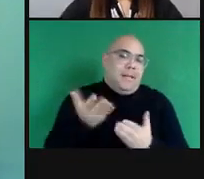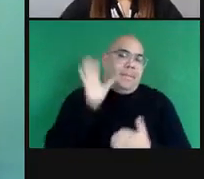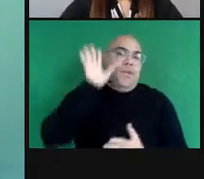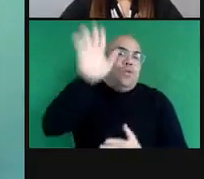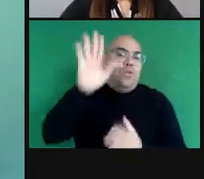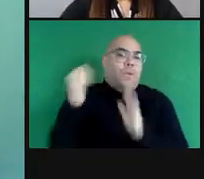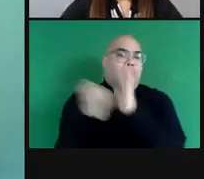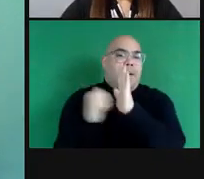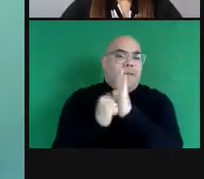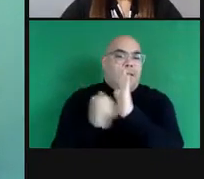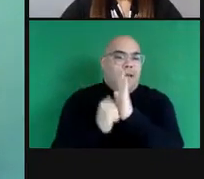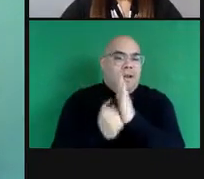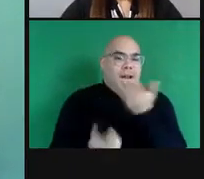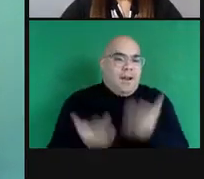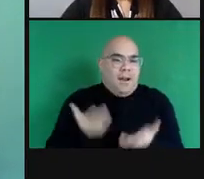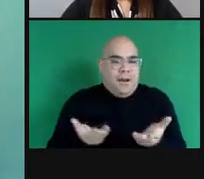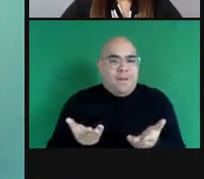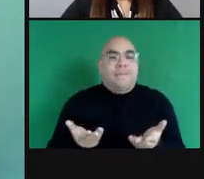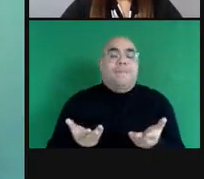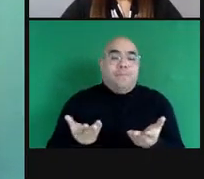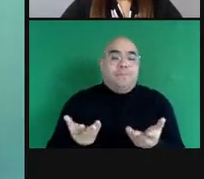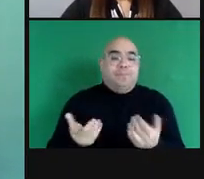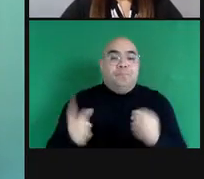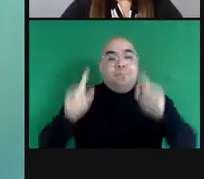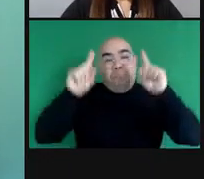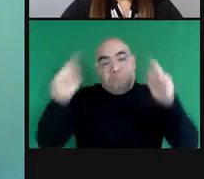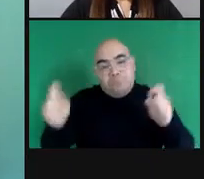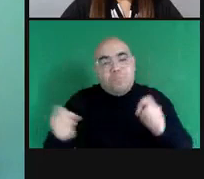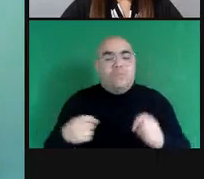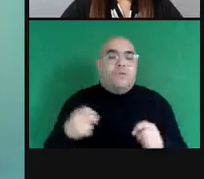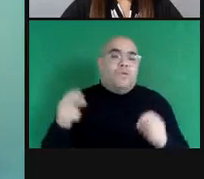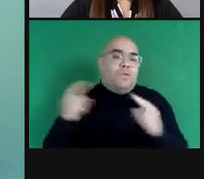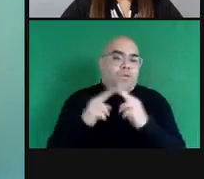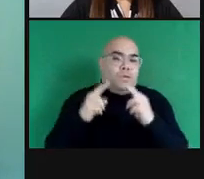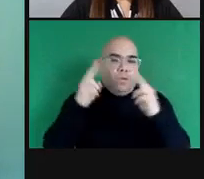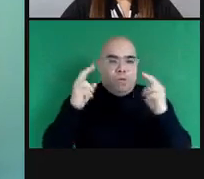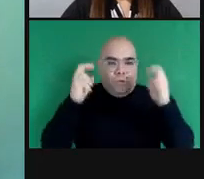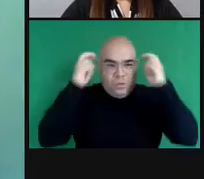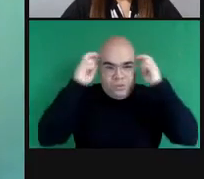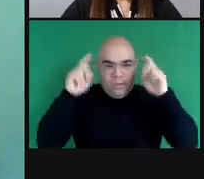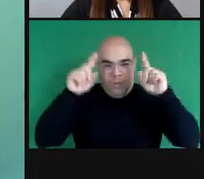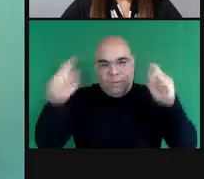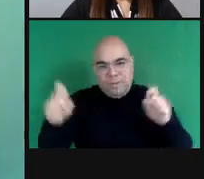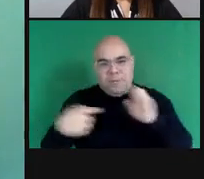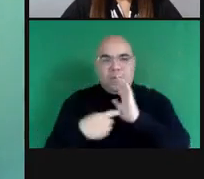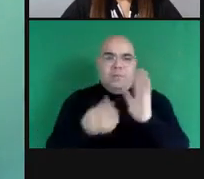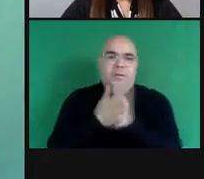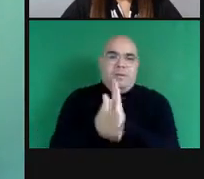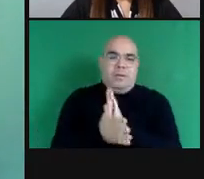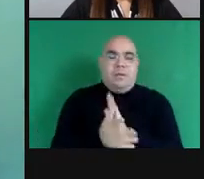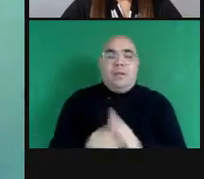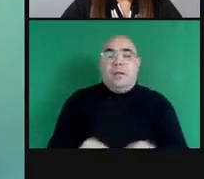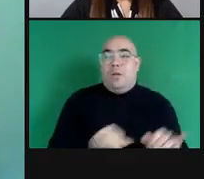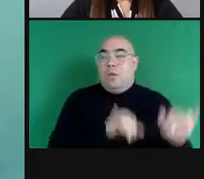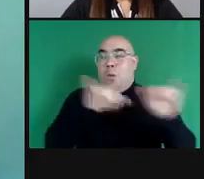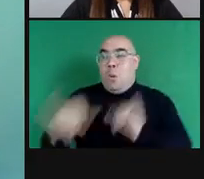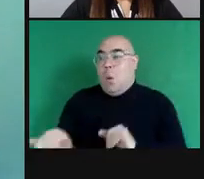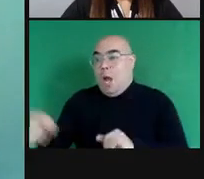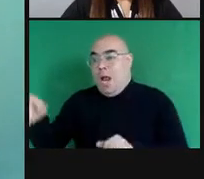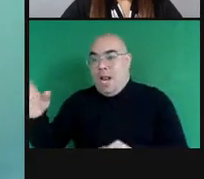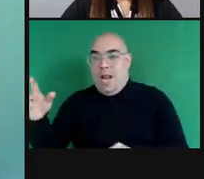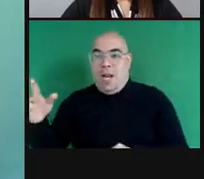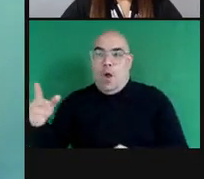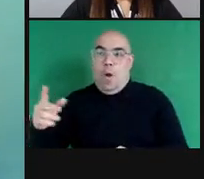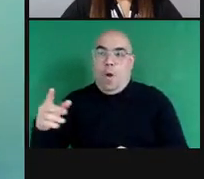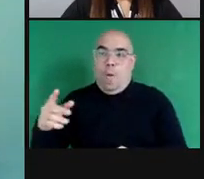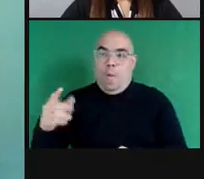¿no? Ya íbamos al conocimiento de los materiales, que es muy diferente un mármol, por ejemplo, que es de una